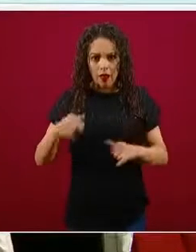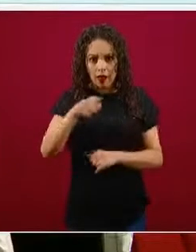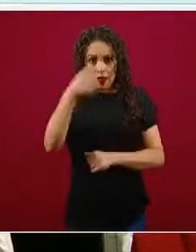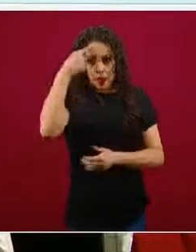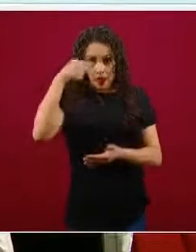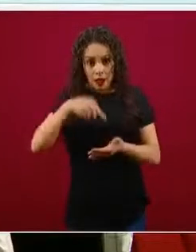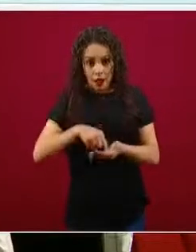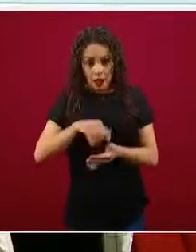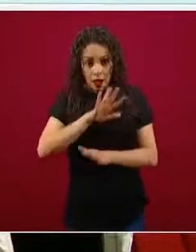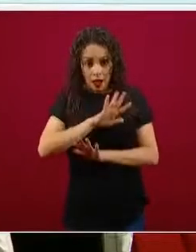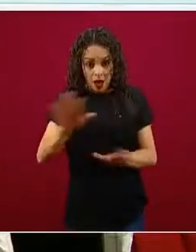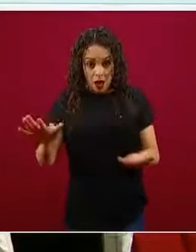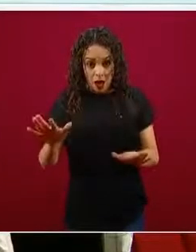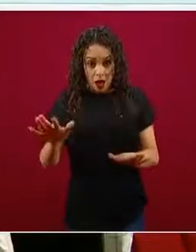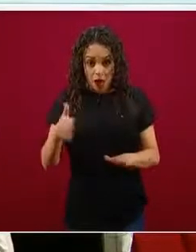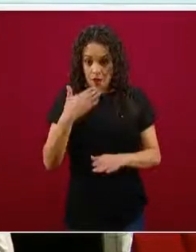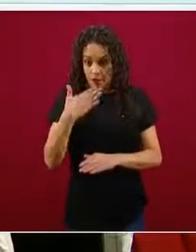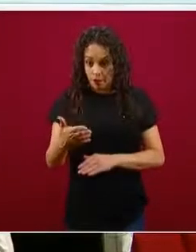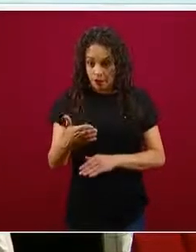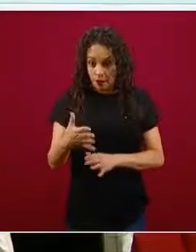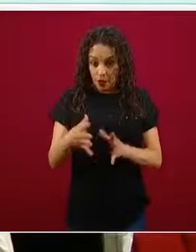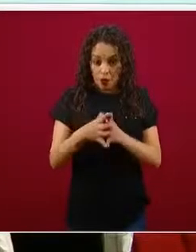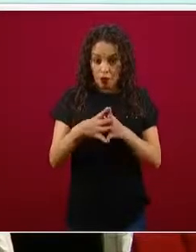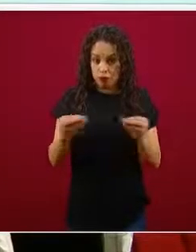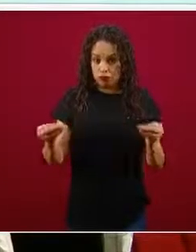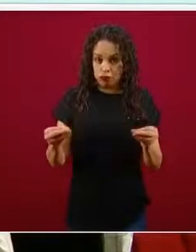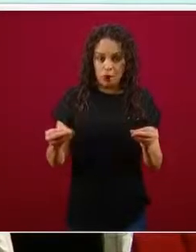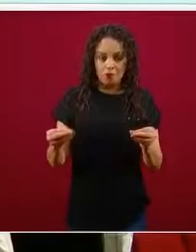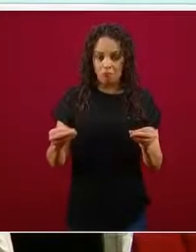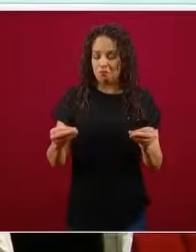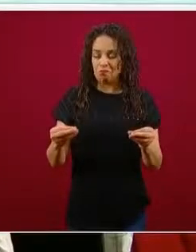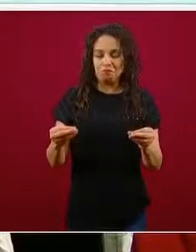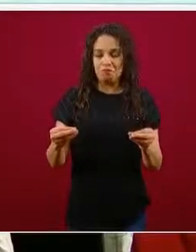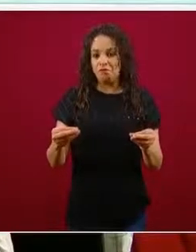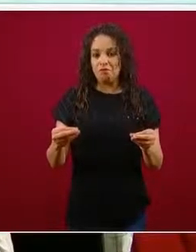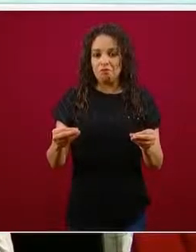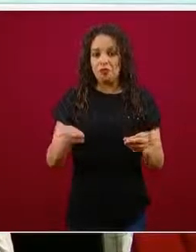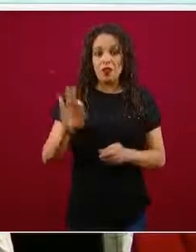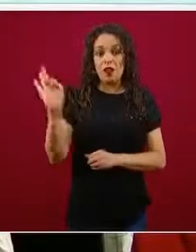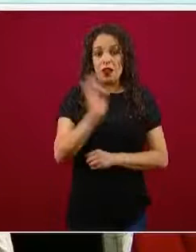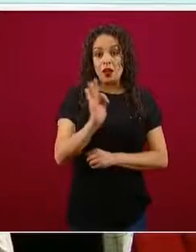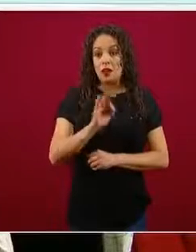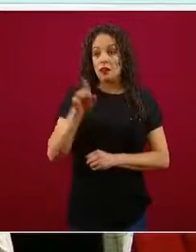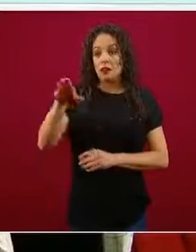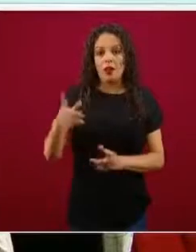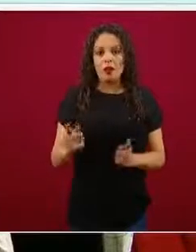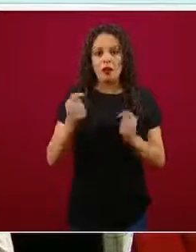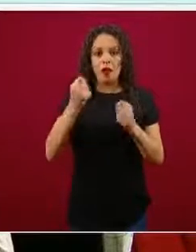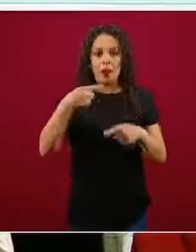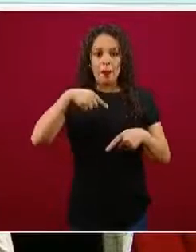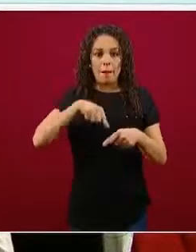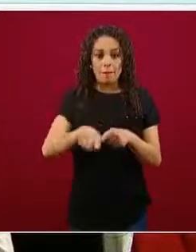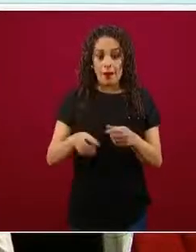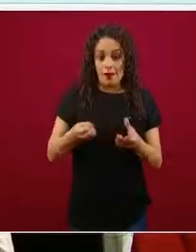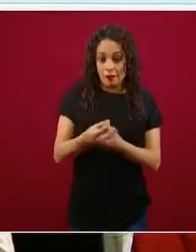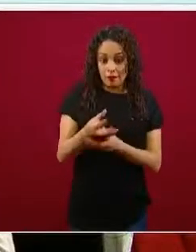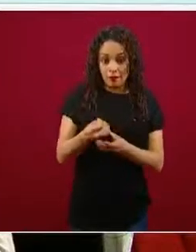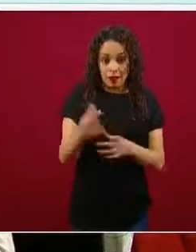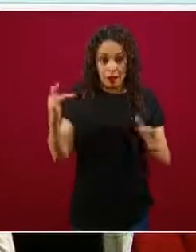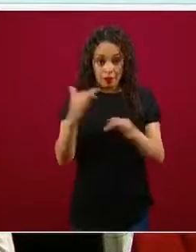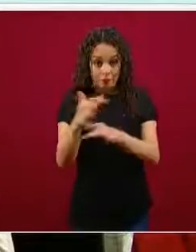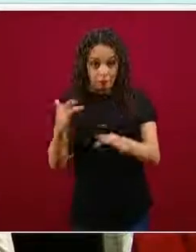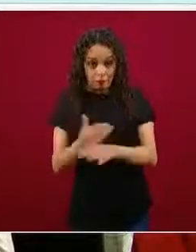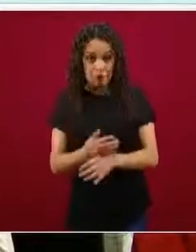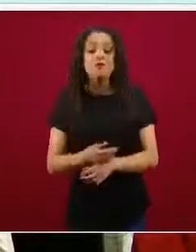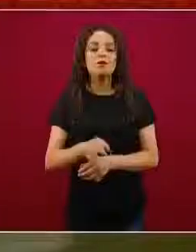seguir la trayectoria. En cualquier momento donde se relajara el confinamiento puede haber un rebrote, a eso nos referimos con el